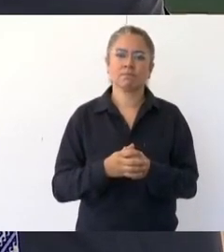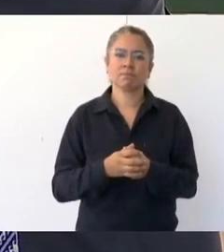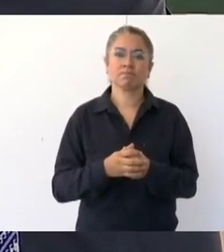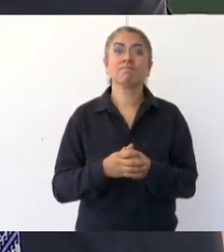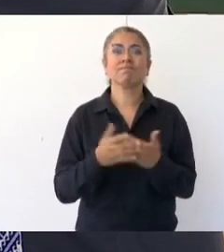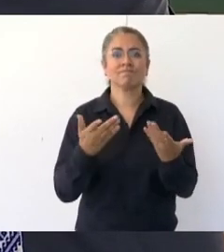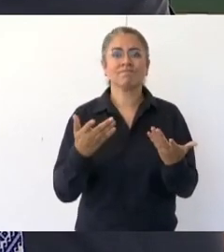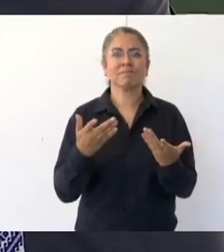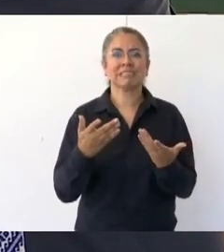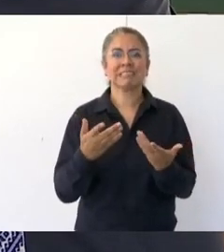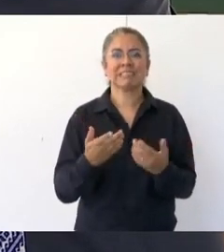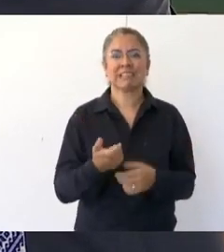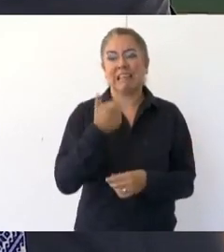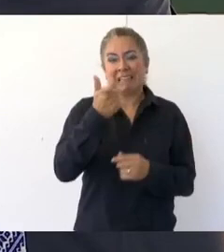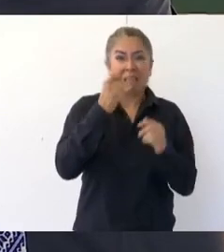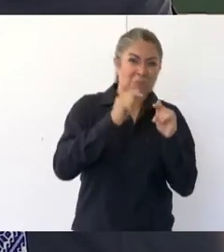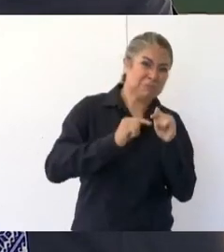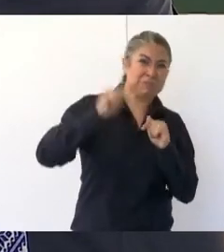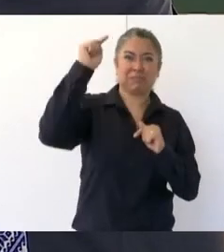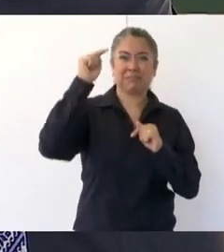y hay inflación.